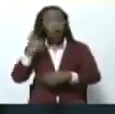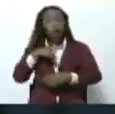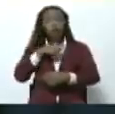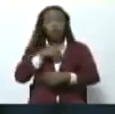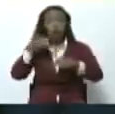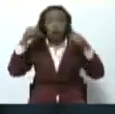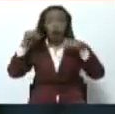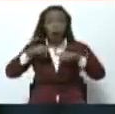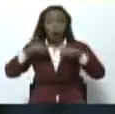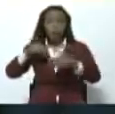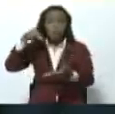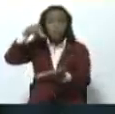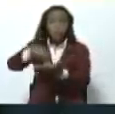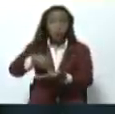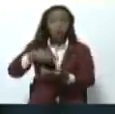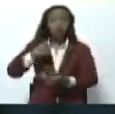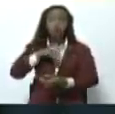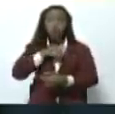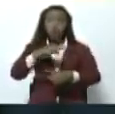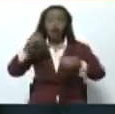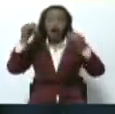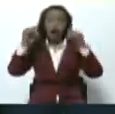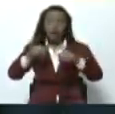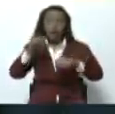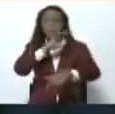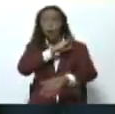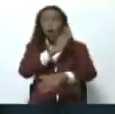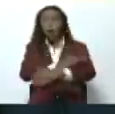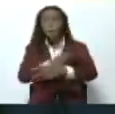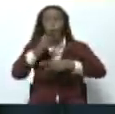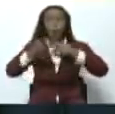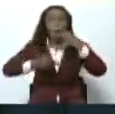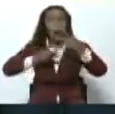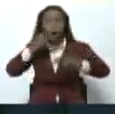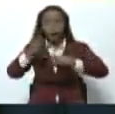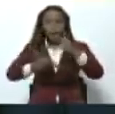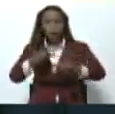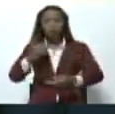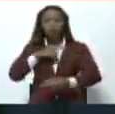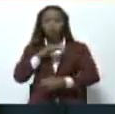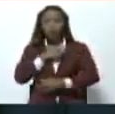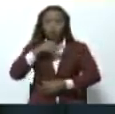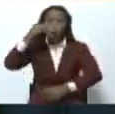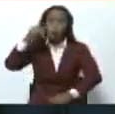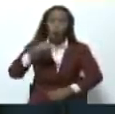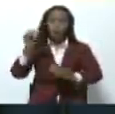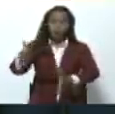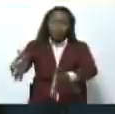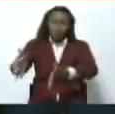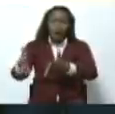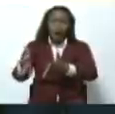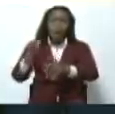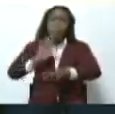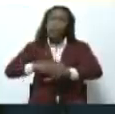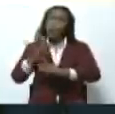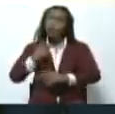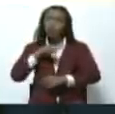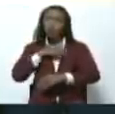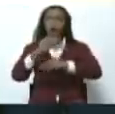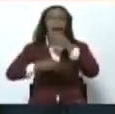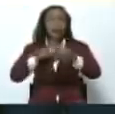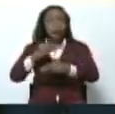pie, si estamos aquí en el poder político, y si estamos hoy victoriosos, es porque hemos